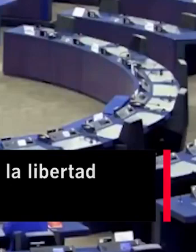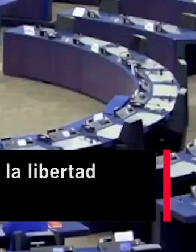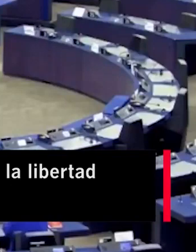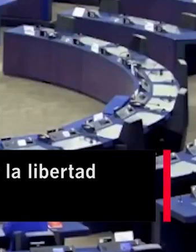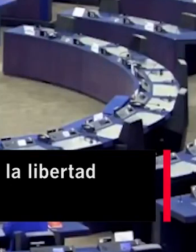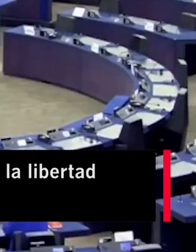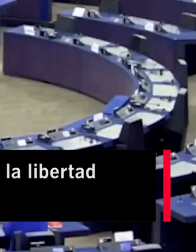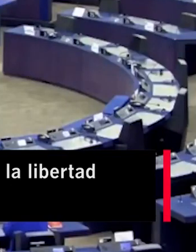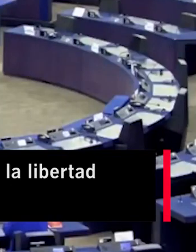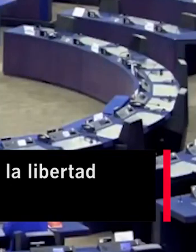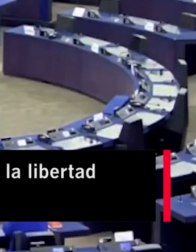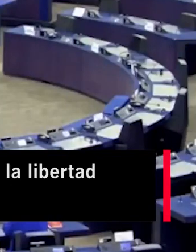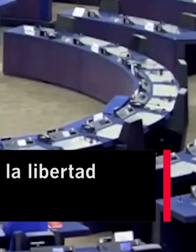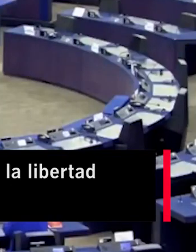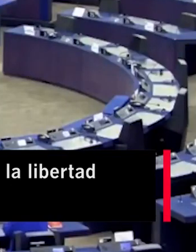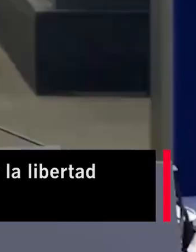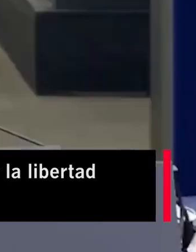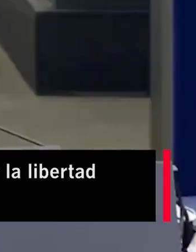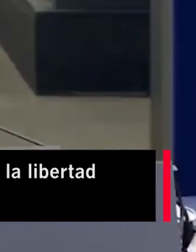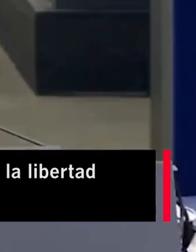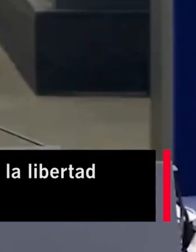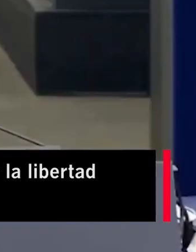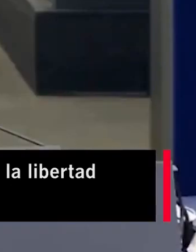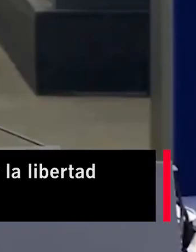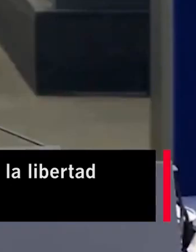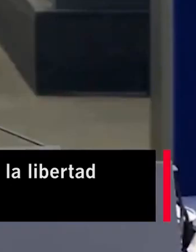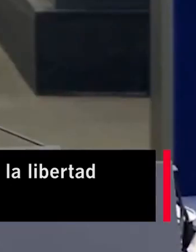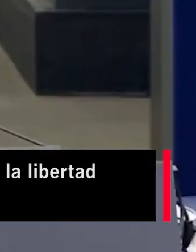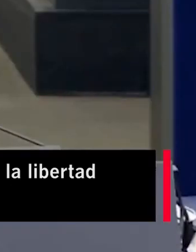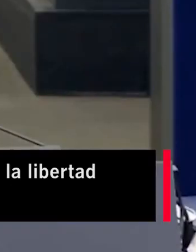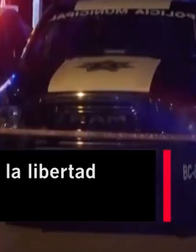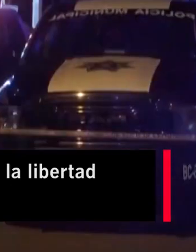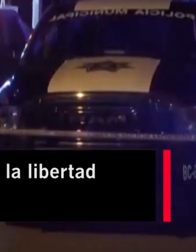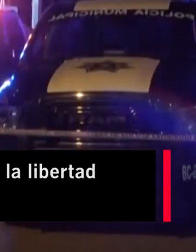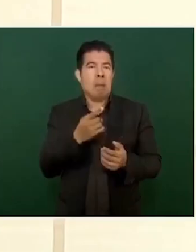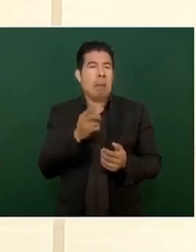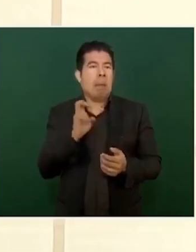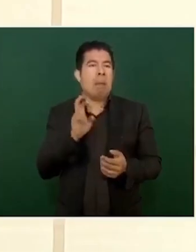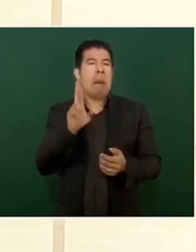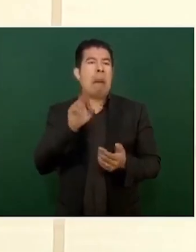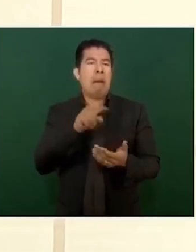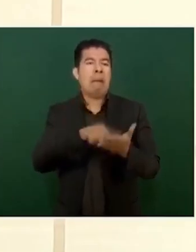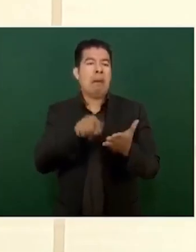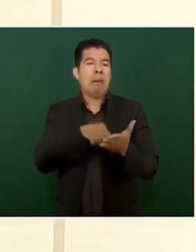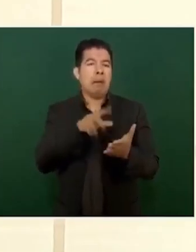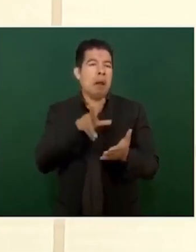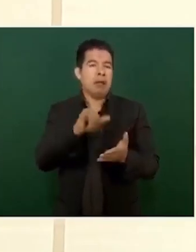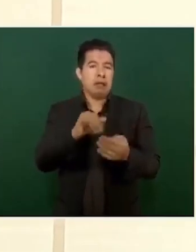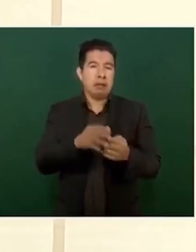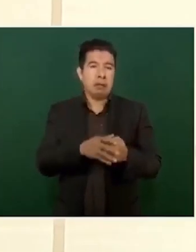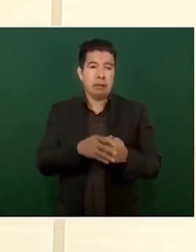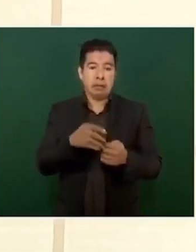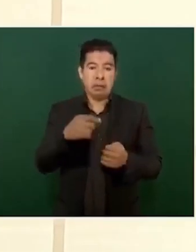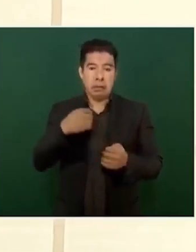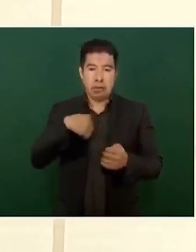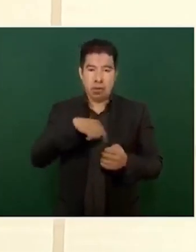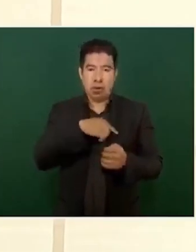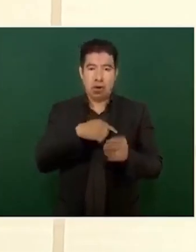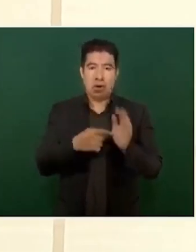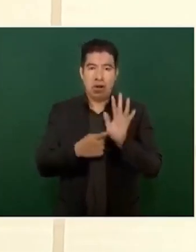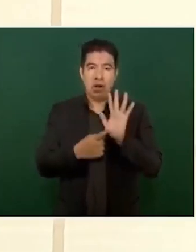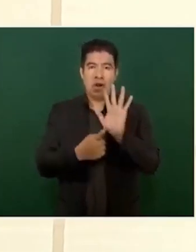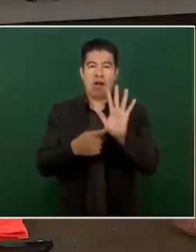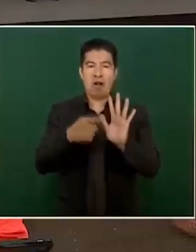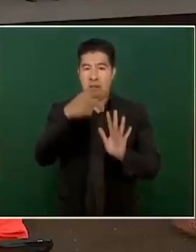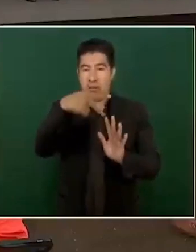Pues el tanto Su derecho Si Todos los tenemos derechos Exactamente Si a mí me demandan Por tal cosa Y yo luego demuestro Que eso es